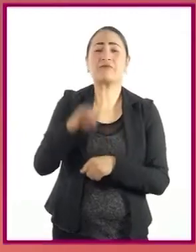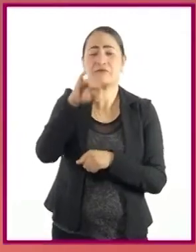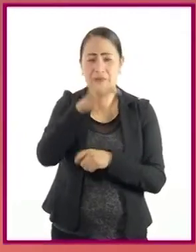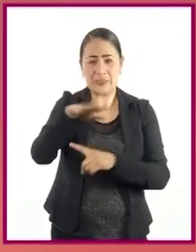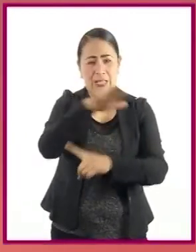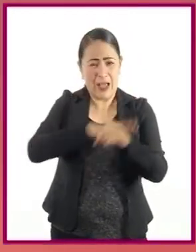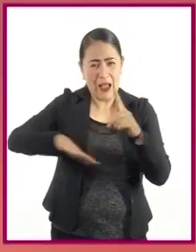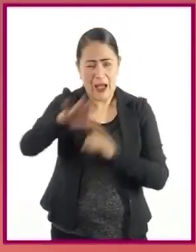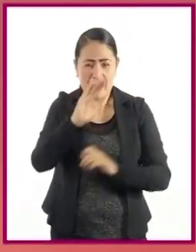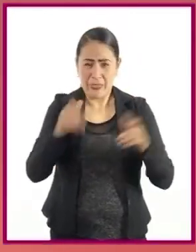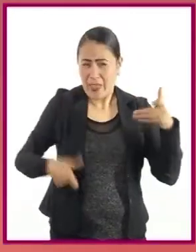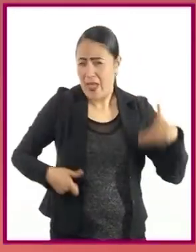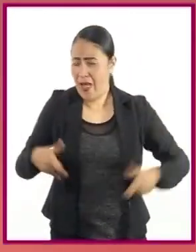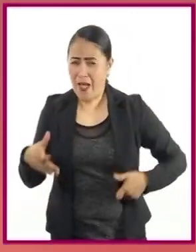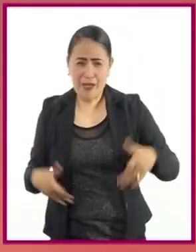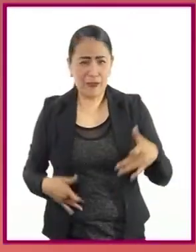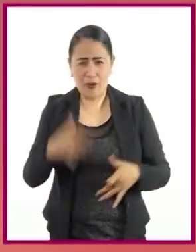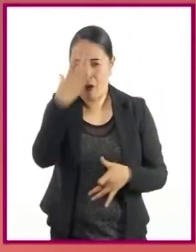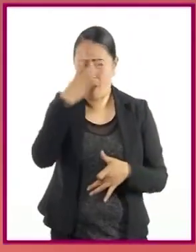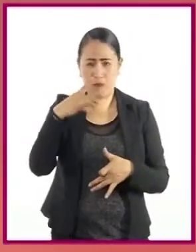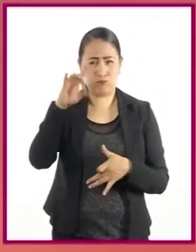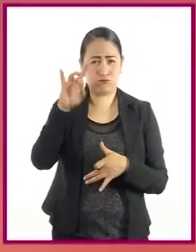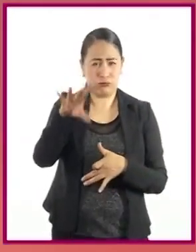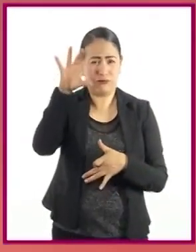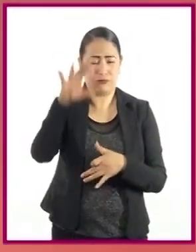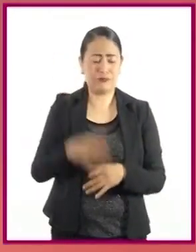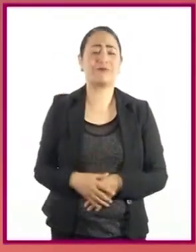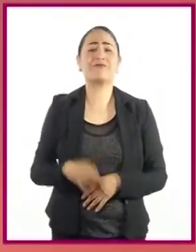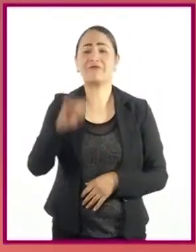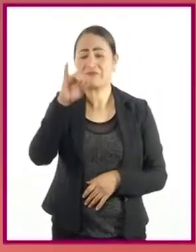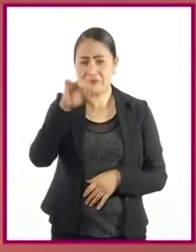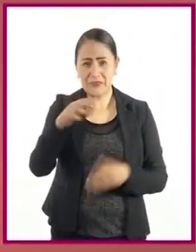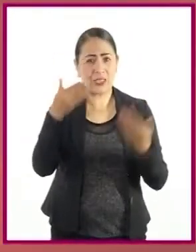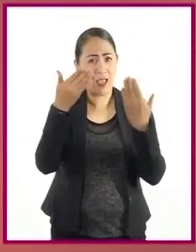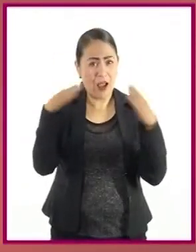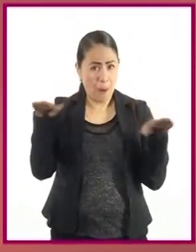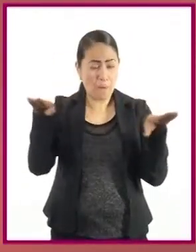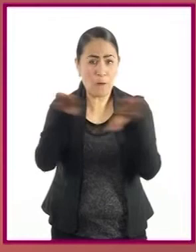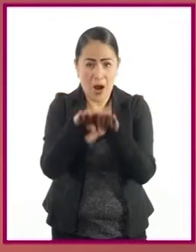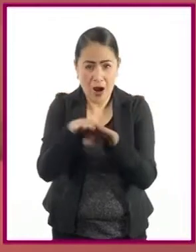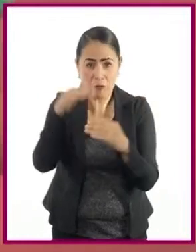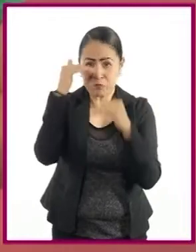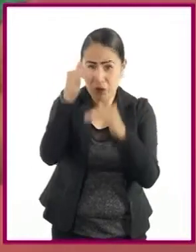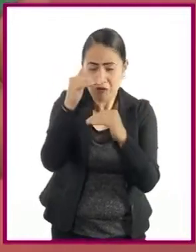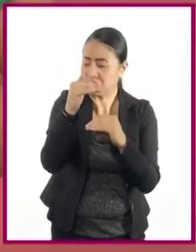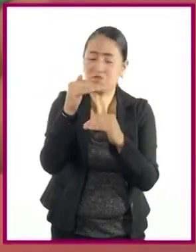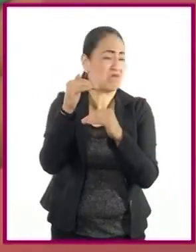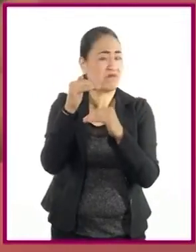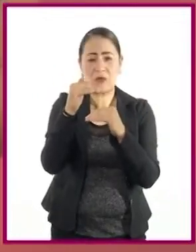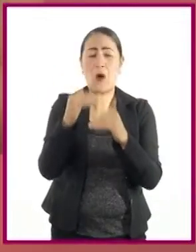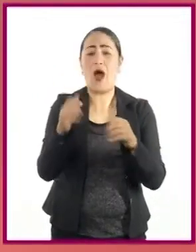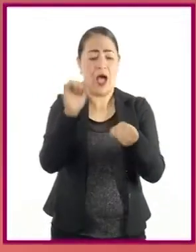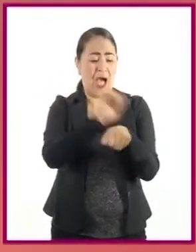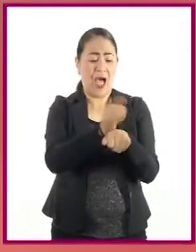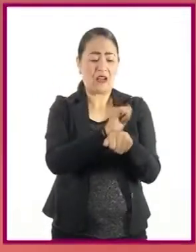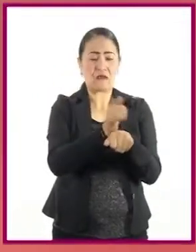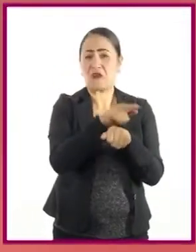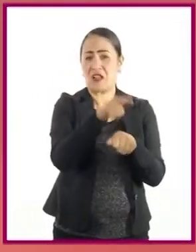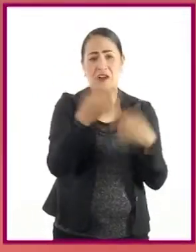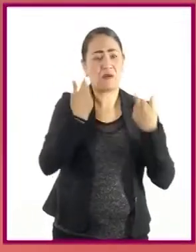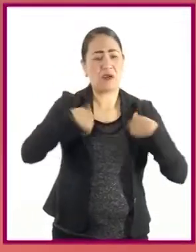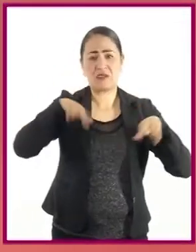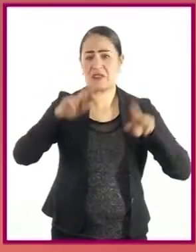mágico. Todo lo que rodea a una representación teatral es ilimitado. El actor puede representar cualquier papel,